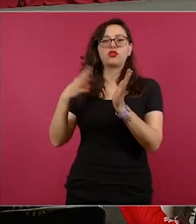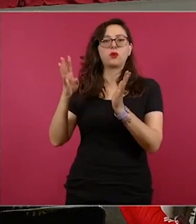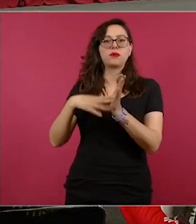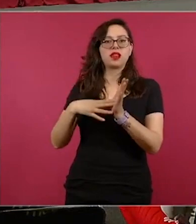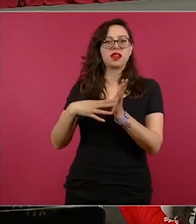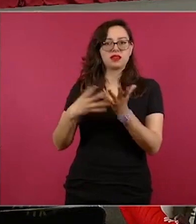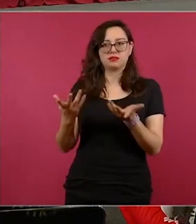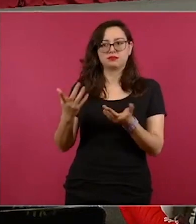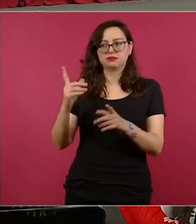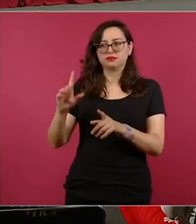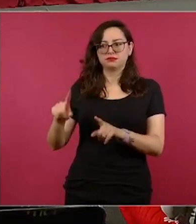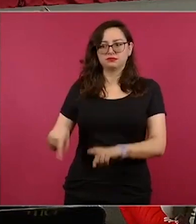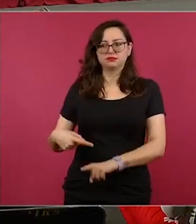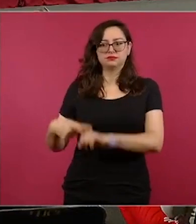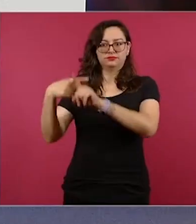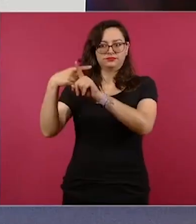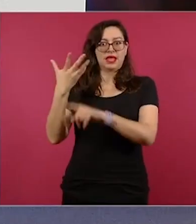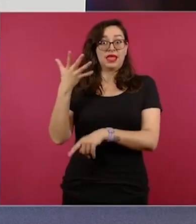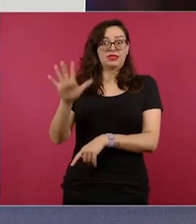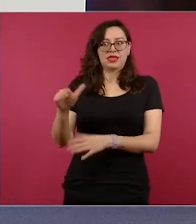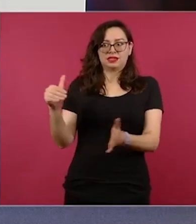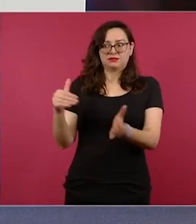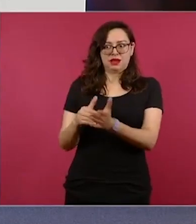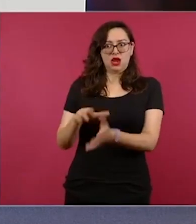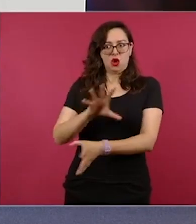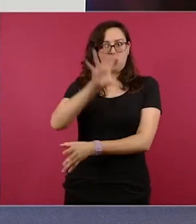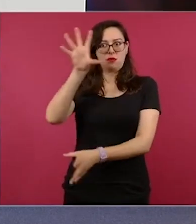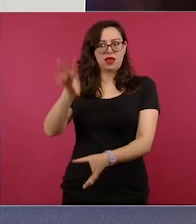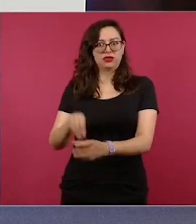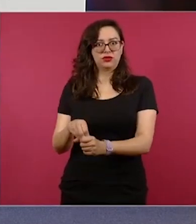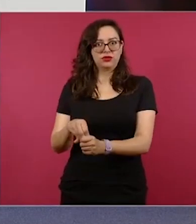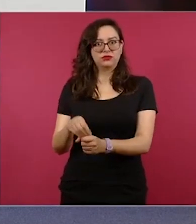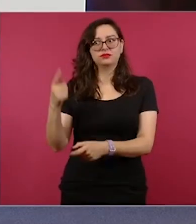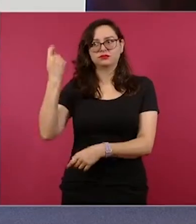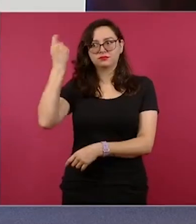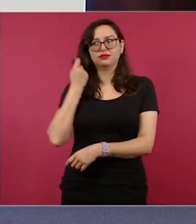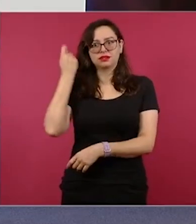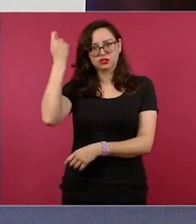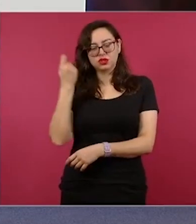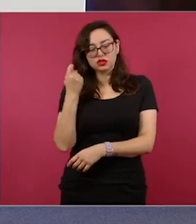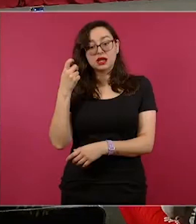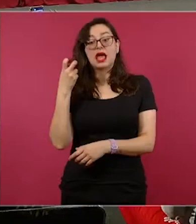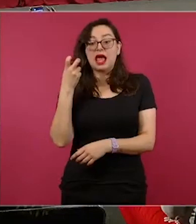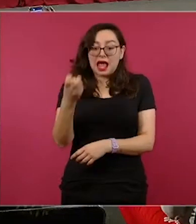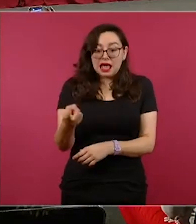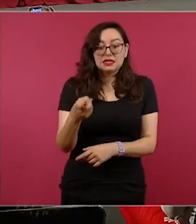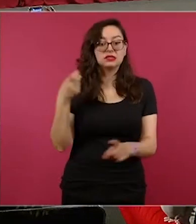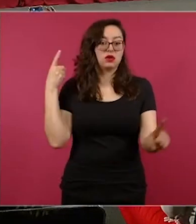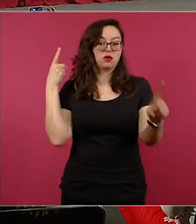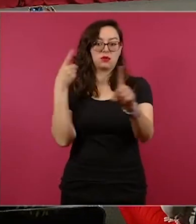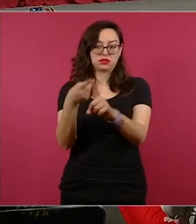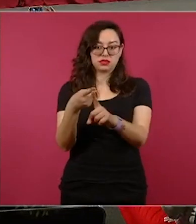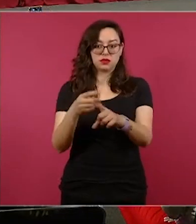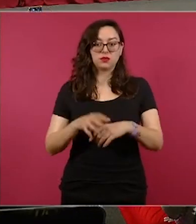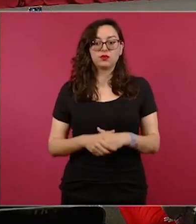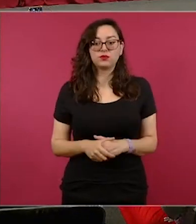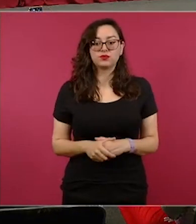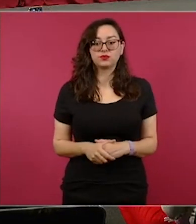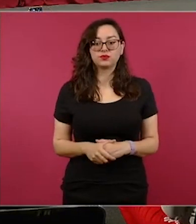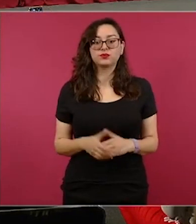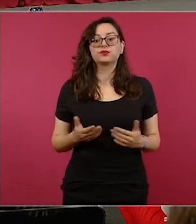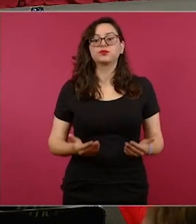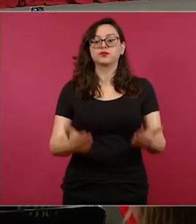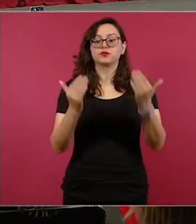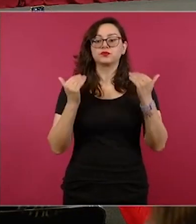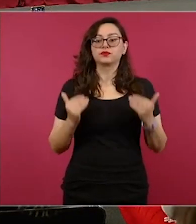tendrá que es que se forma el el fondo de pensiones para el bienestar la siguiente este caso es muy